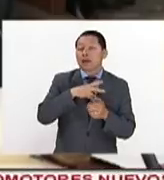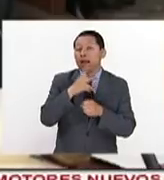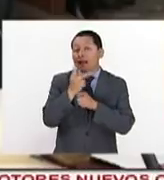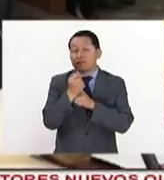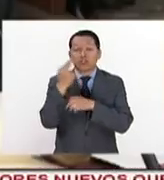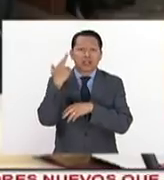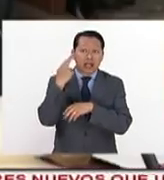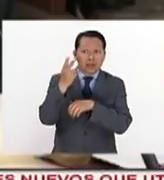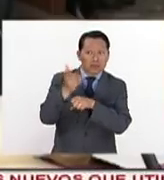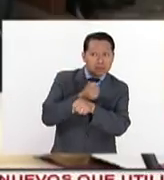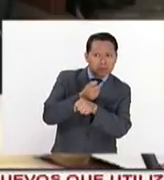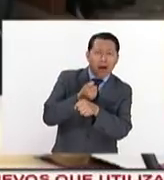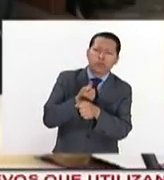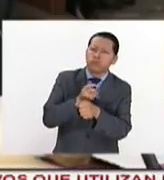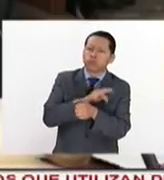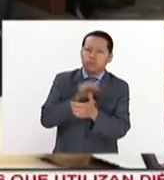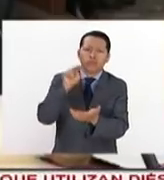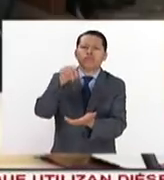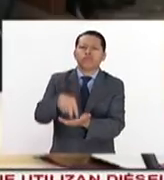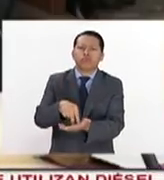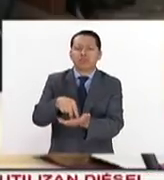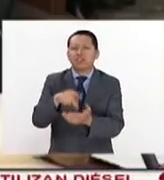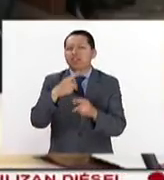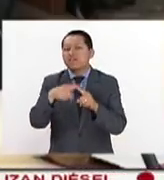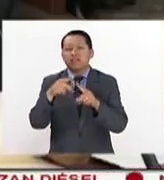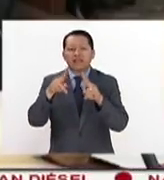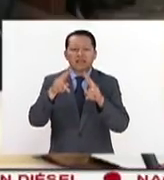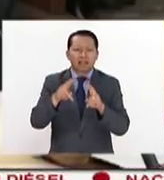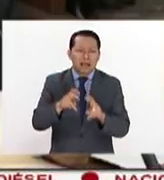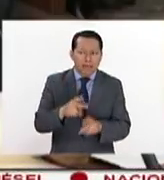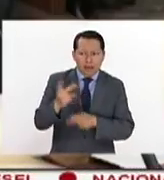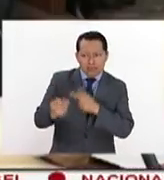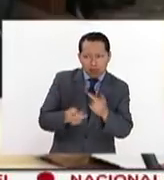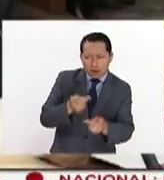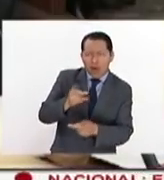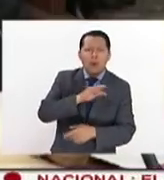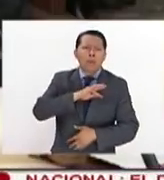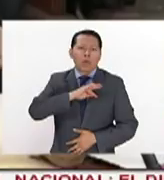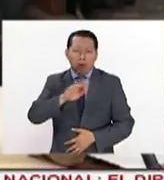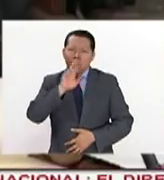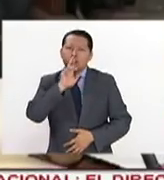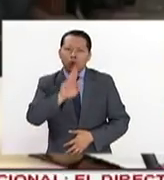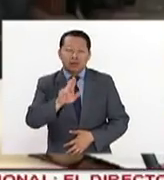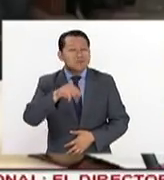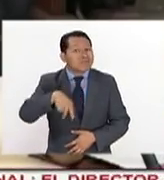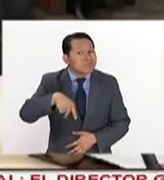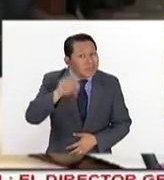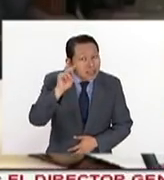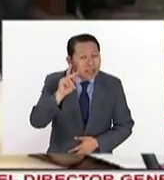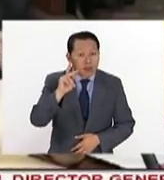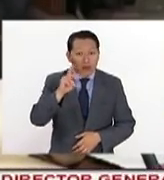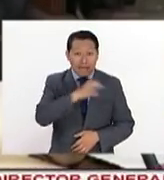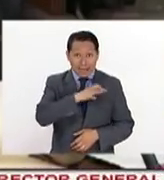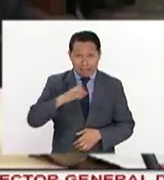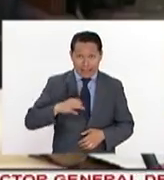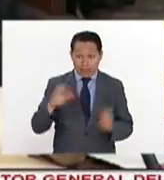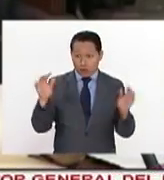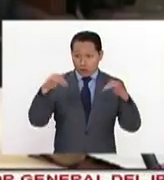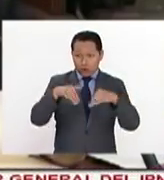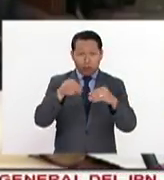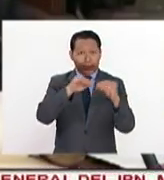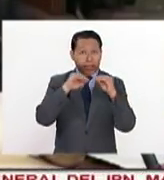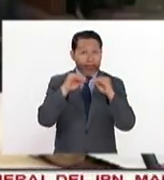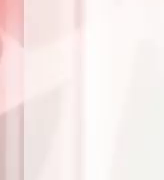de comunicación y tratar los diversos temas que ahí se planteen. Pero un debate entre candidatos me parece que